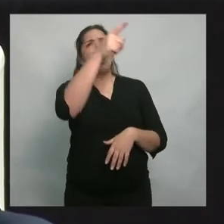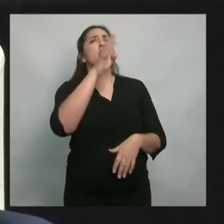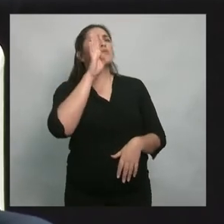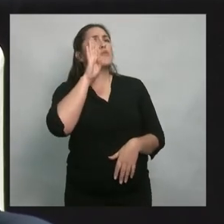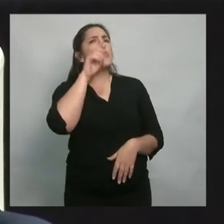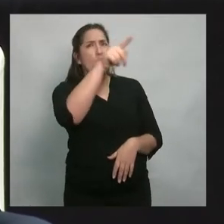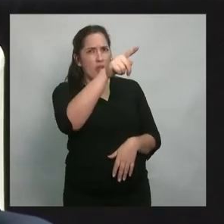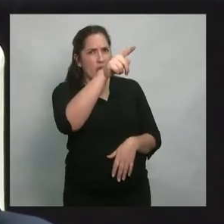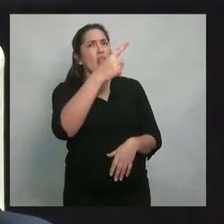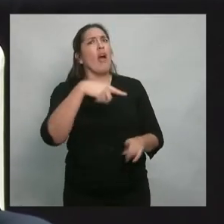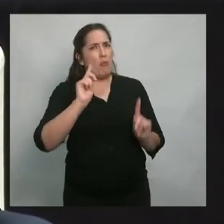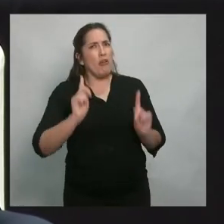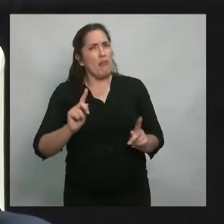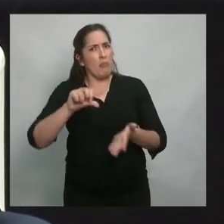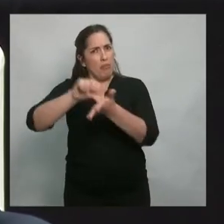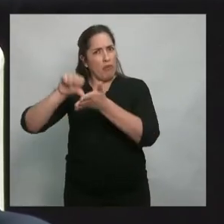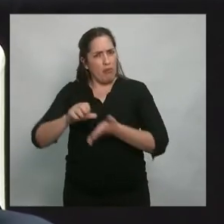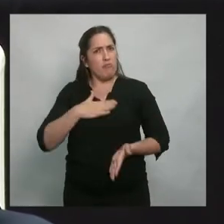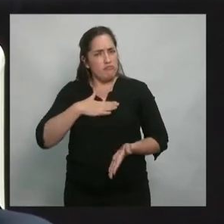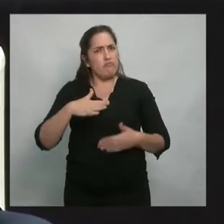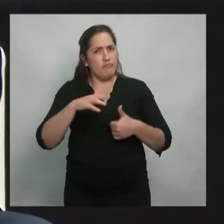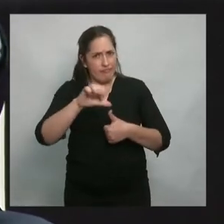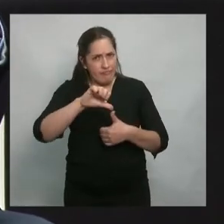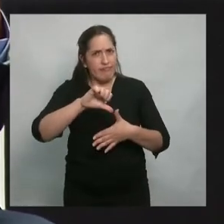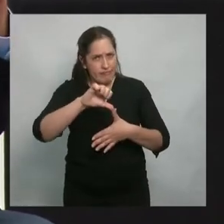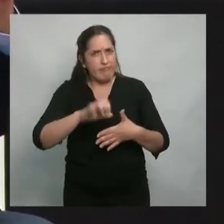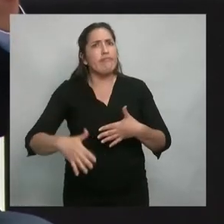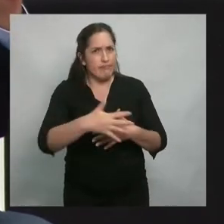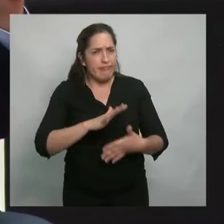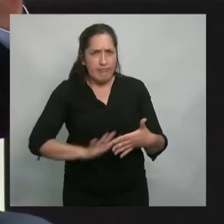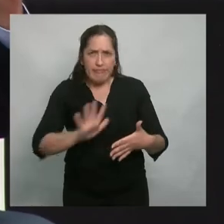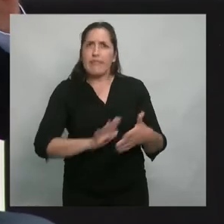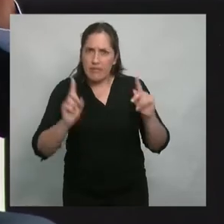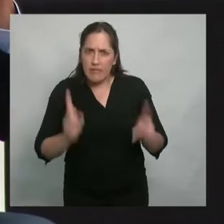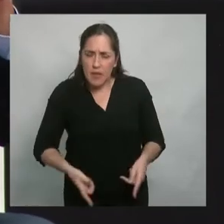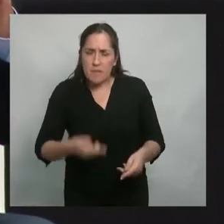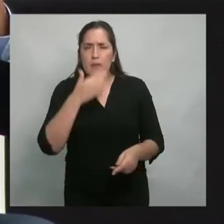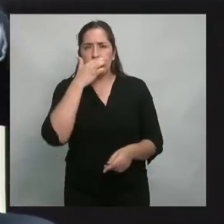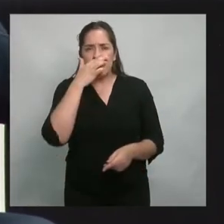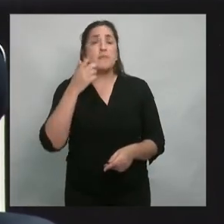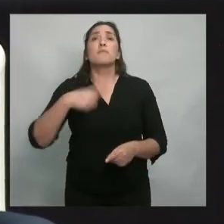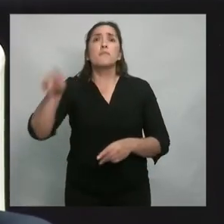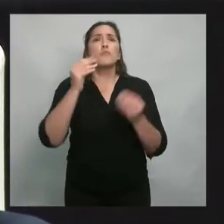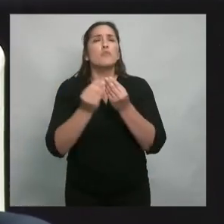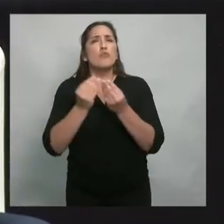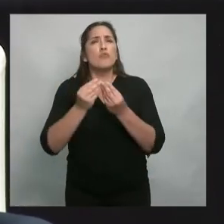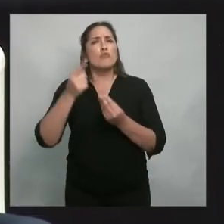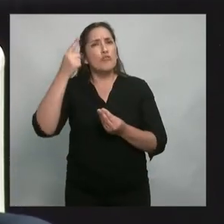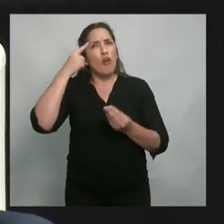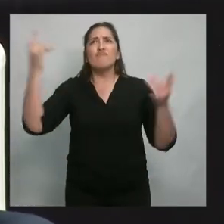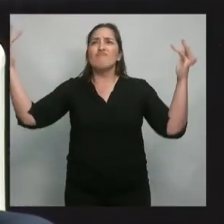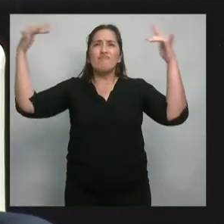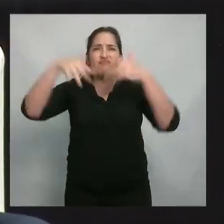como si no aplicara a nuestras naciones. Como ustedes saben, muchas de nuestras naciones se han imaginado como naciones